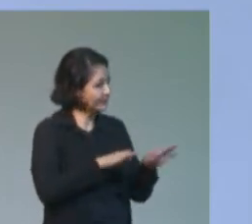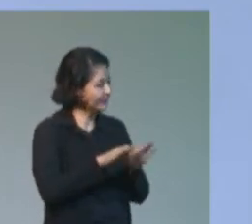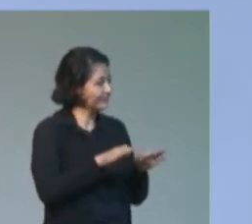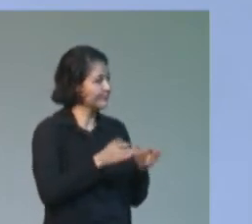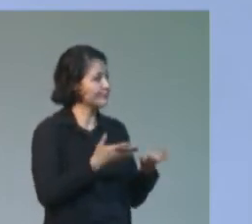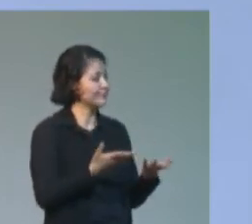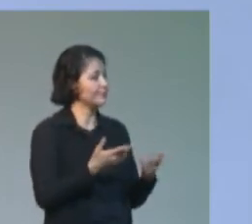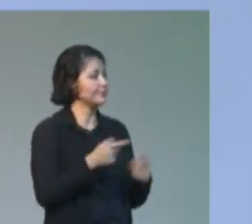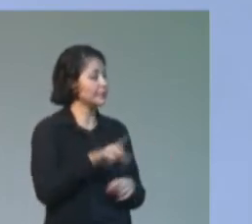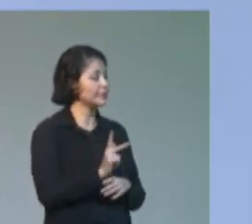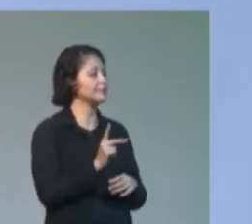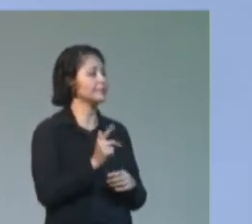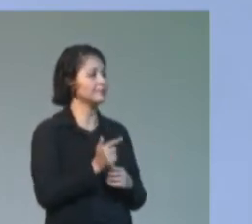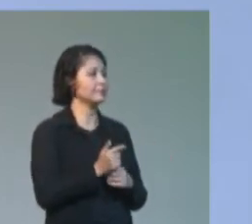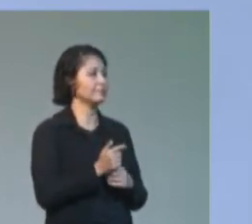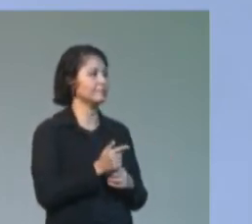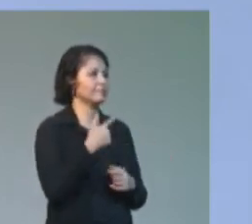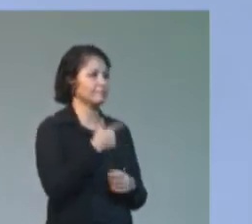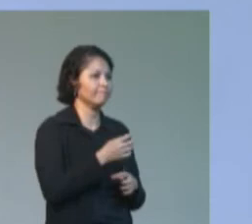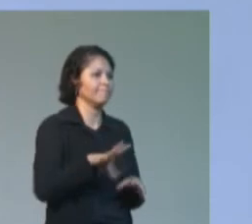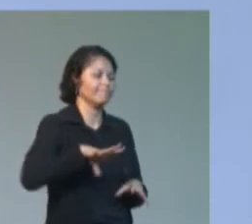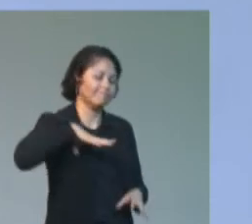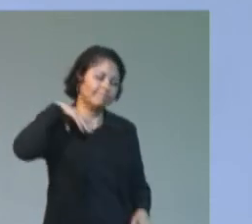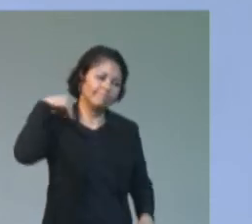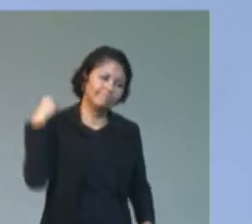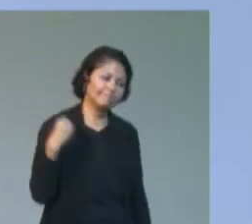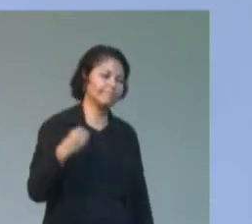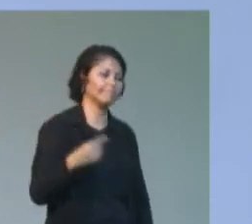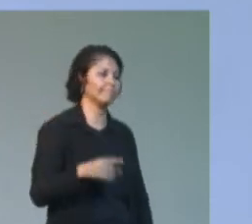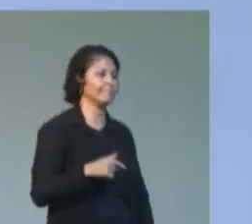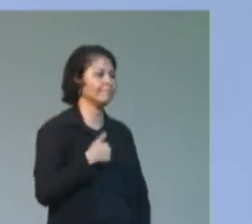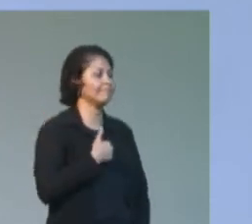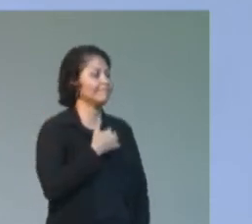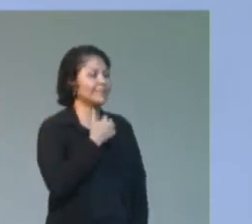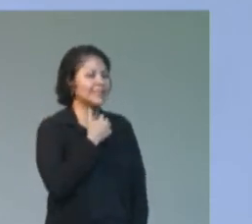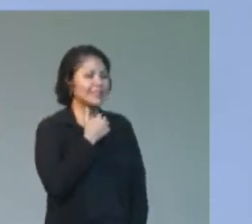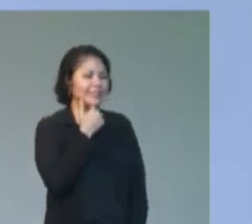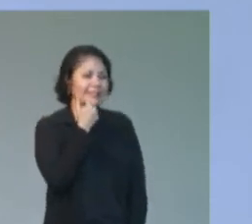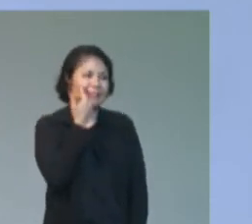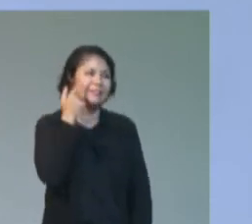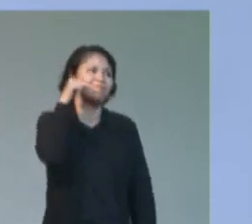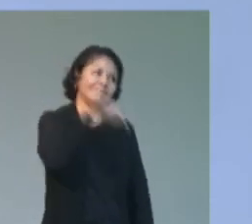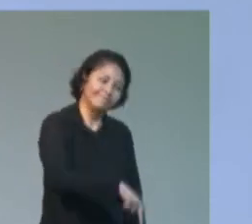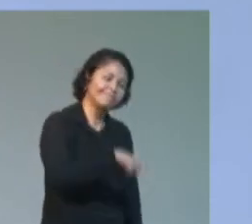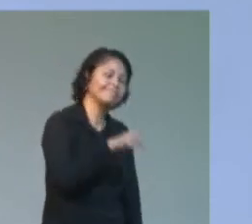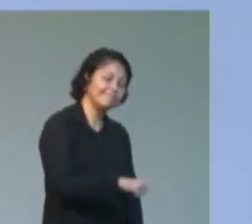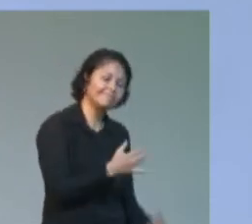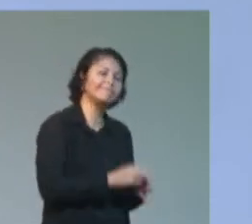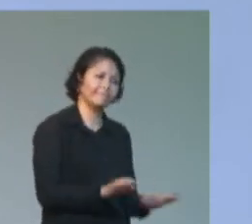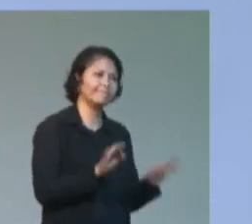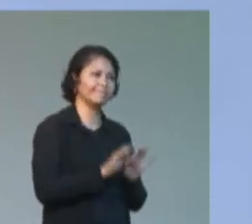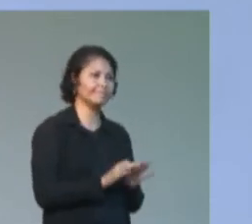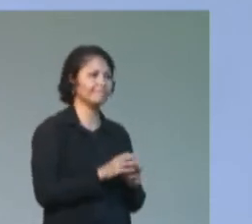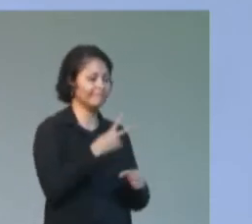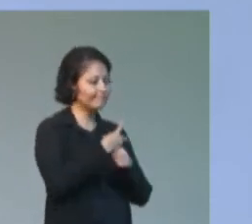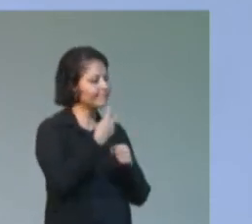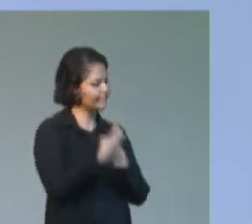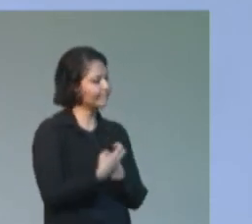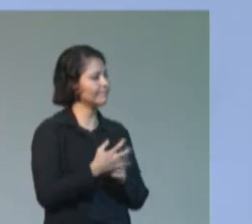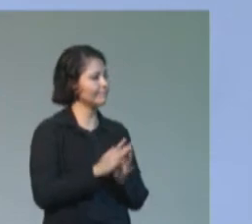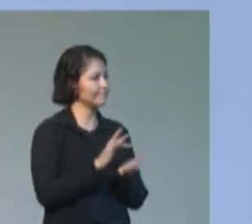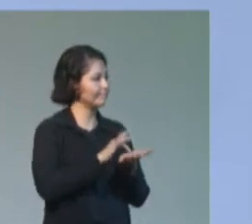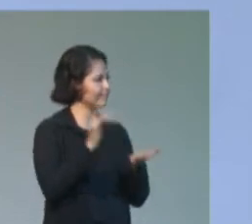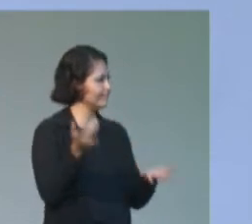pero así con todo este esfuerzo pues no quería no quería faltar a esta a esta invitación